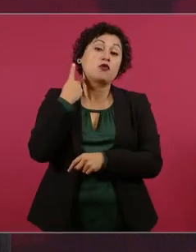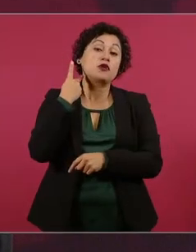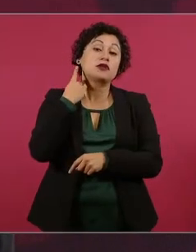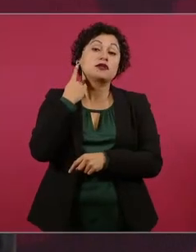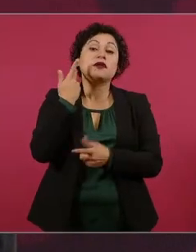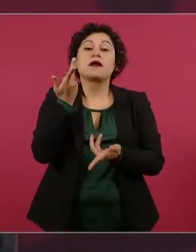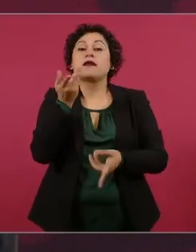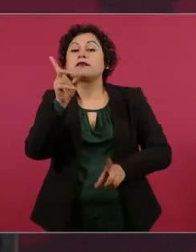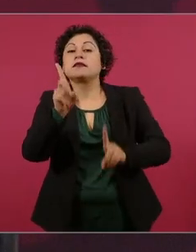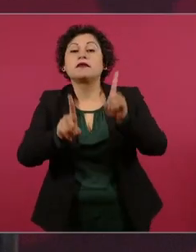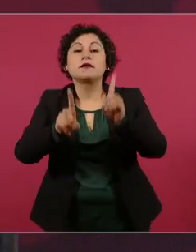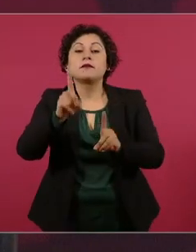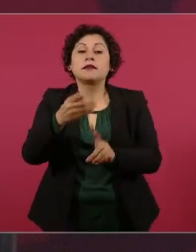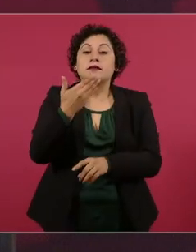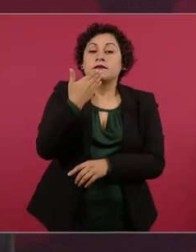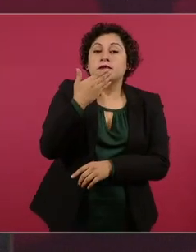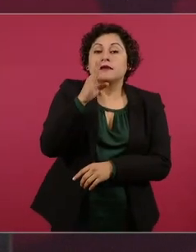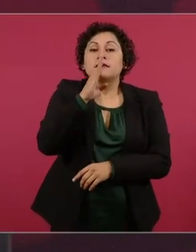circunstancias.